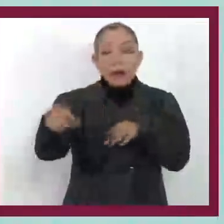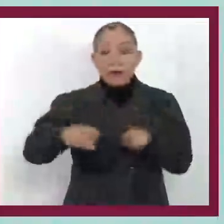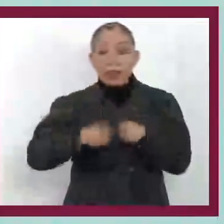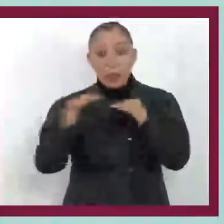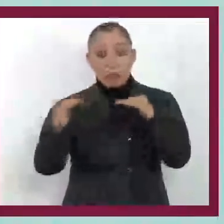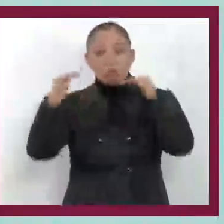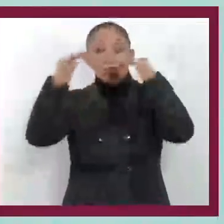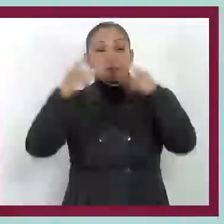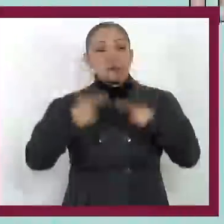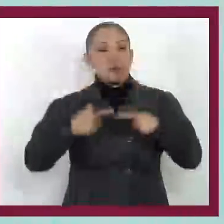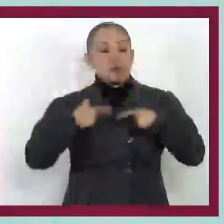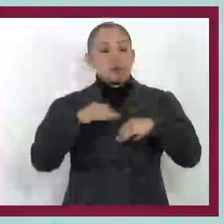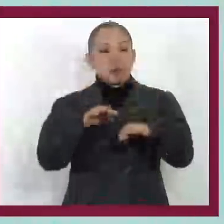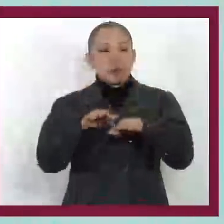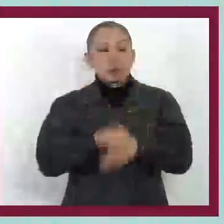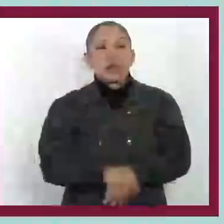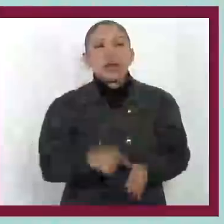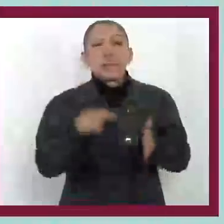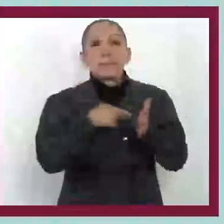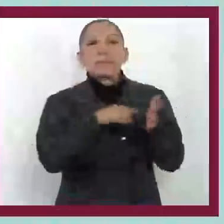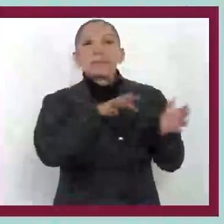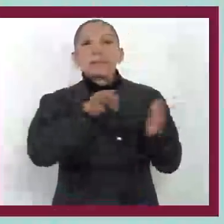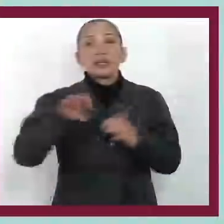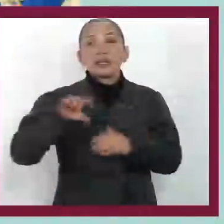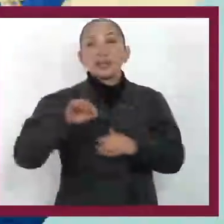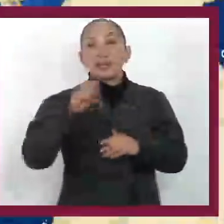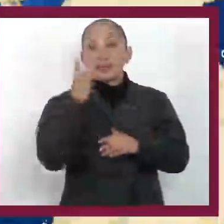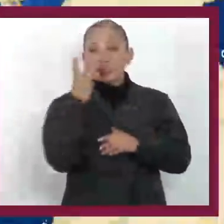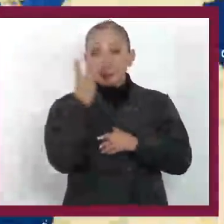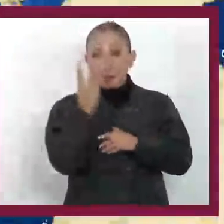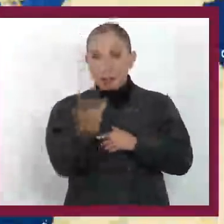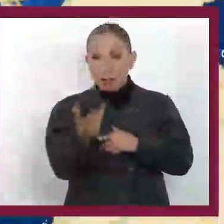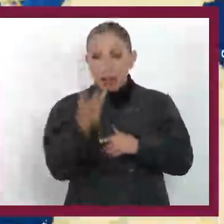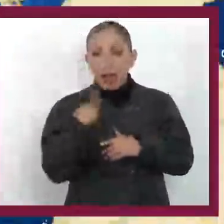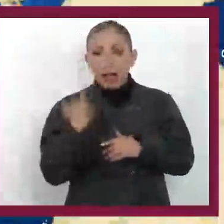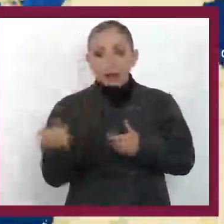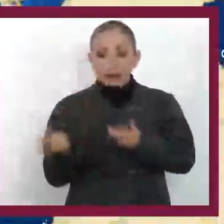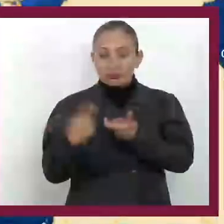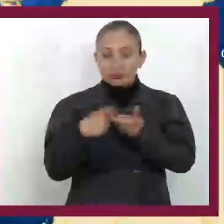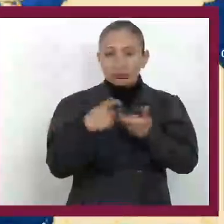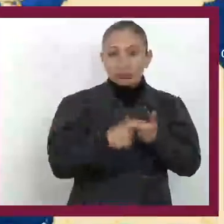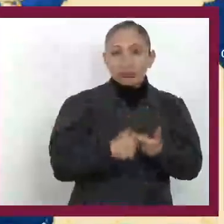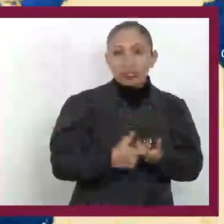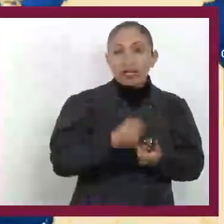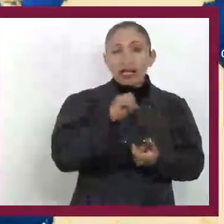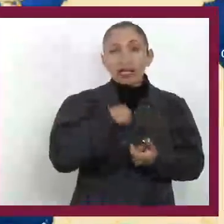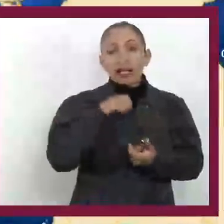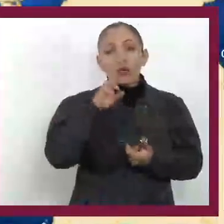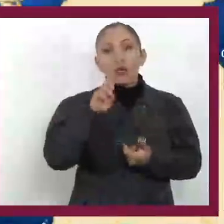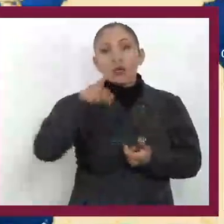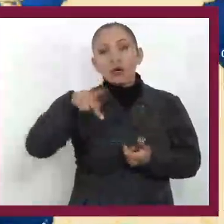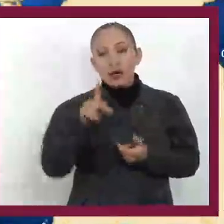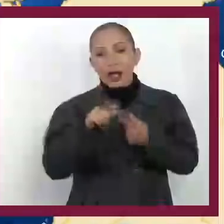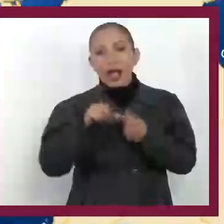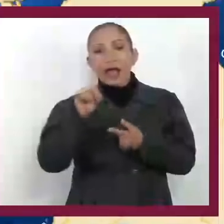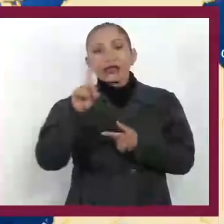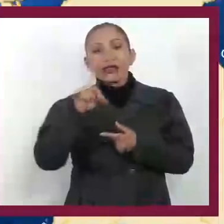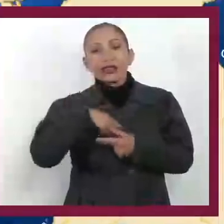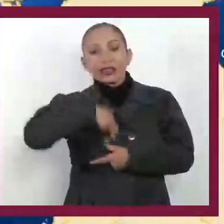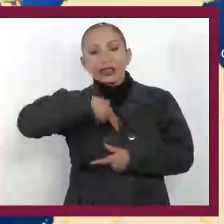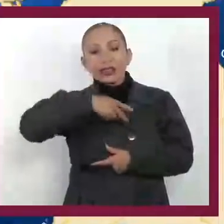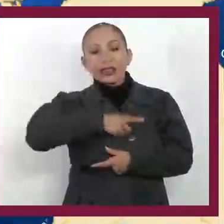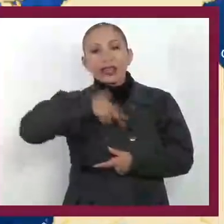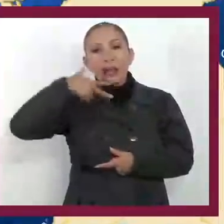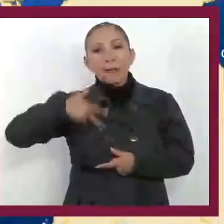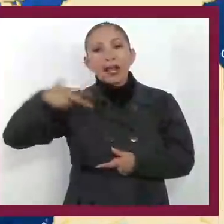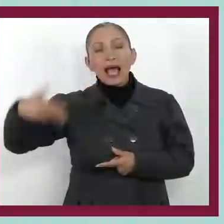vida de los trabajadores. En 1973 se integraron Reino Unido, Dinamarca e